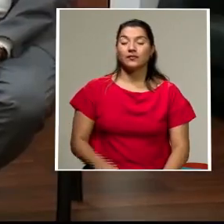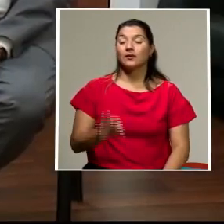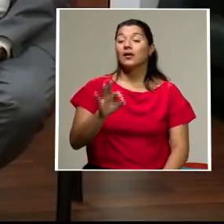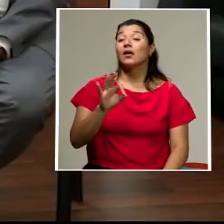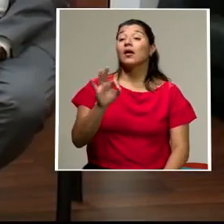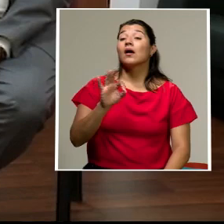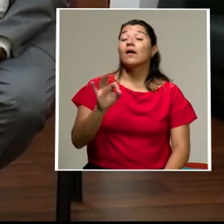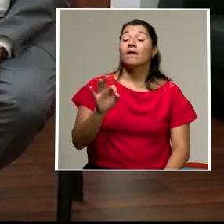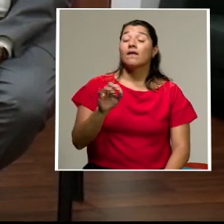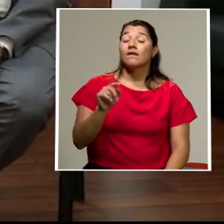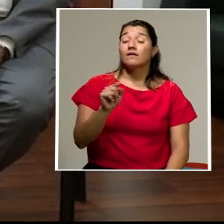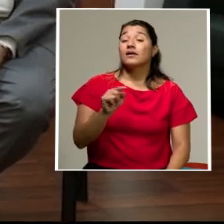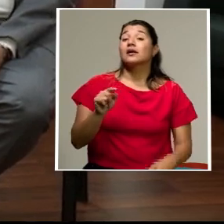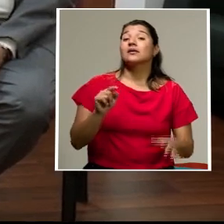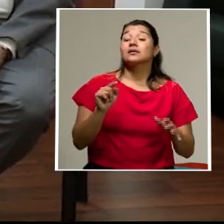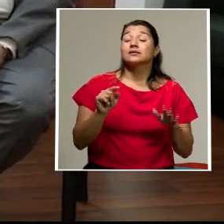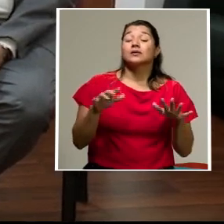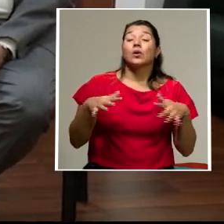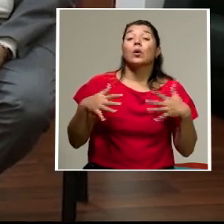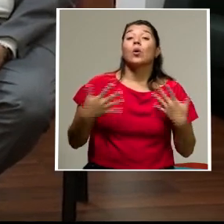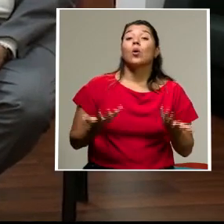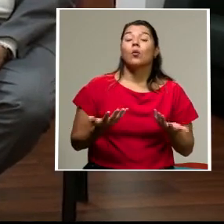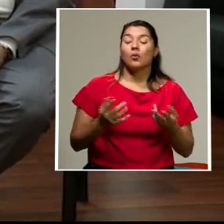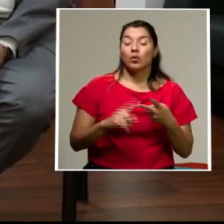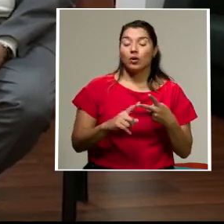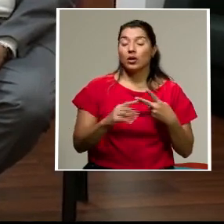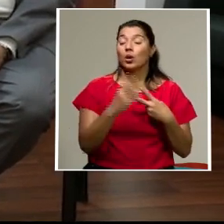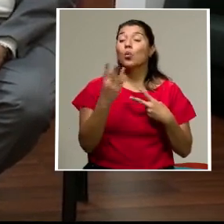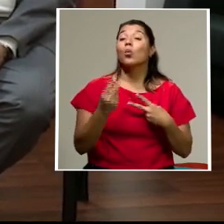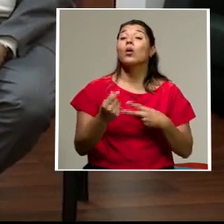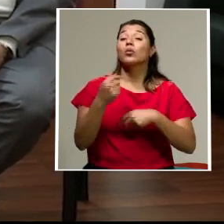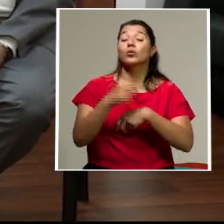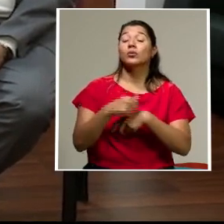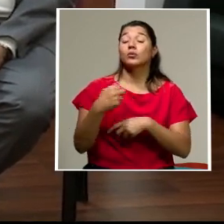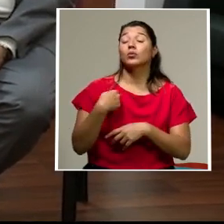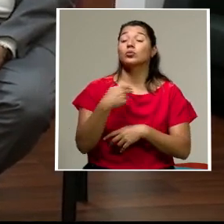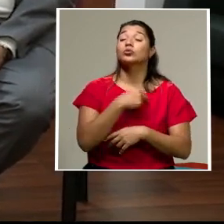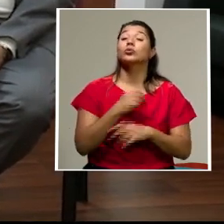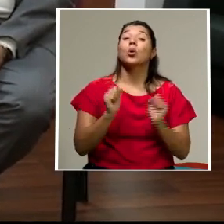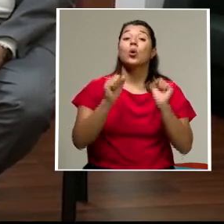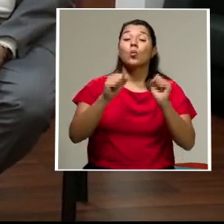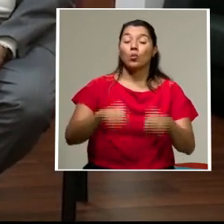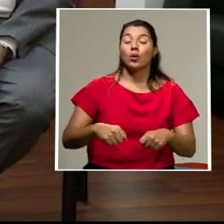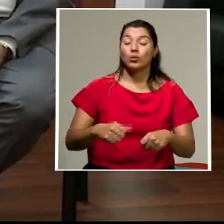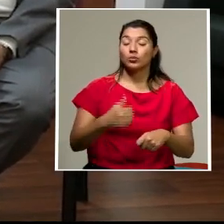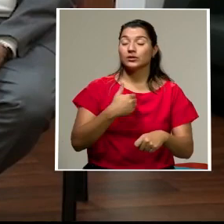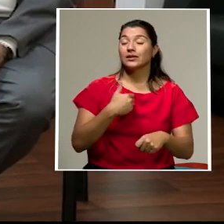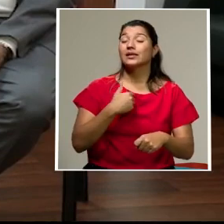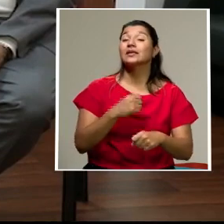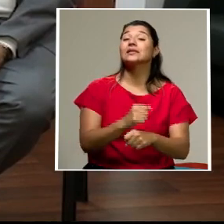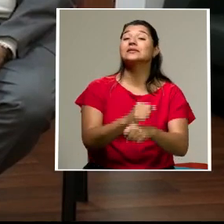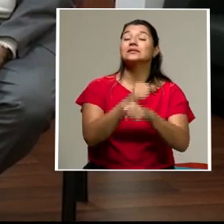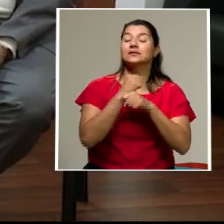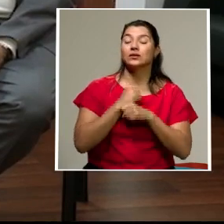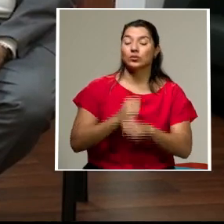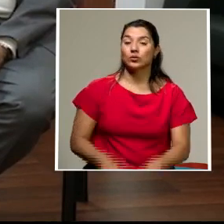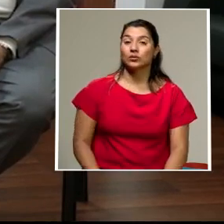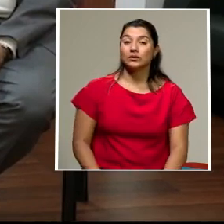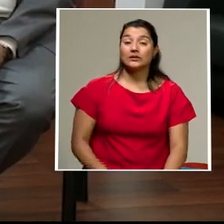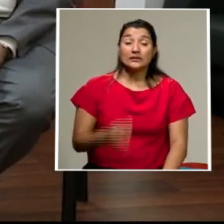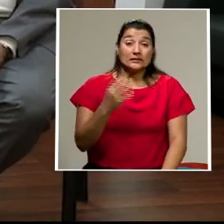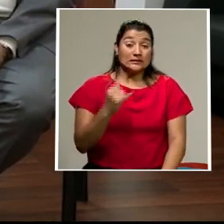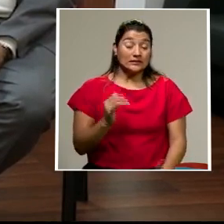Francisco, ¿cómo y en cuánto tiempo, por ejemplo, podríamos asegurar por parte de las universidades públicas que si no hubiese